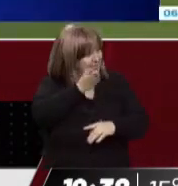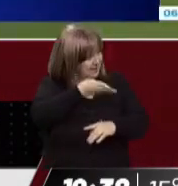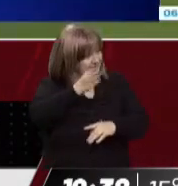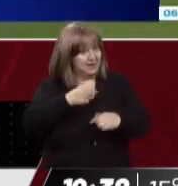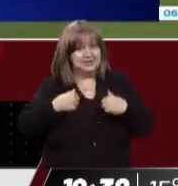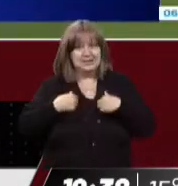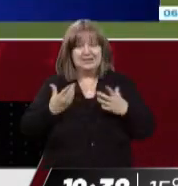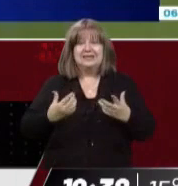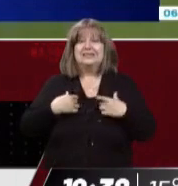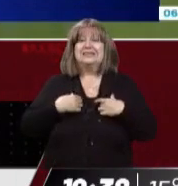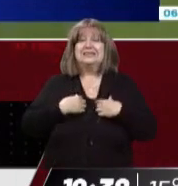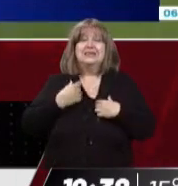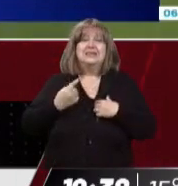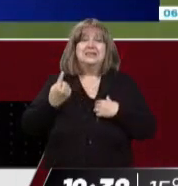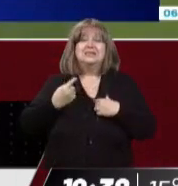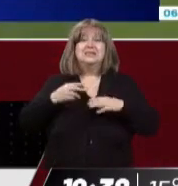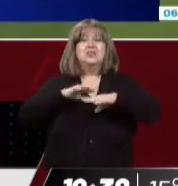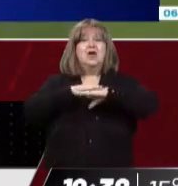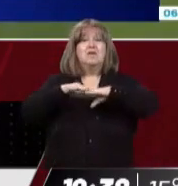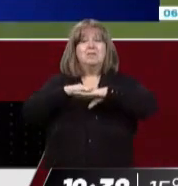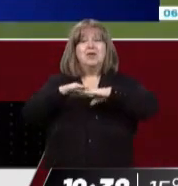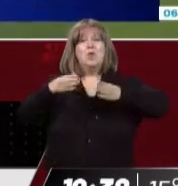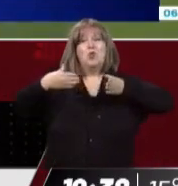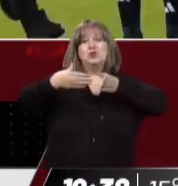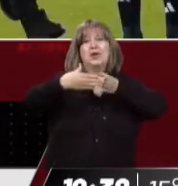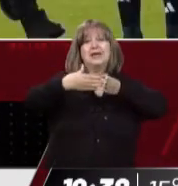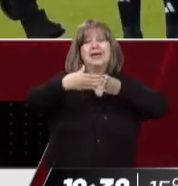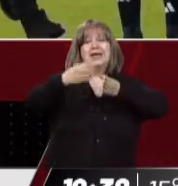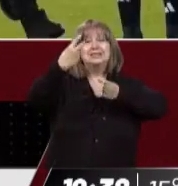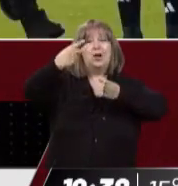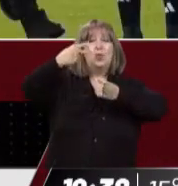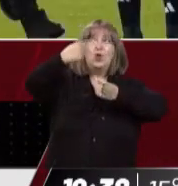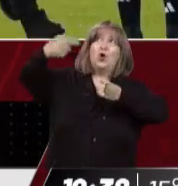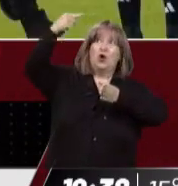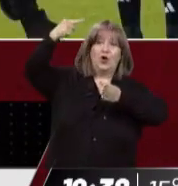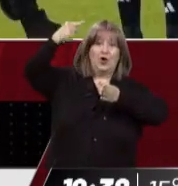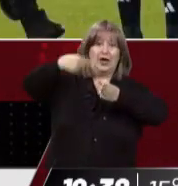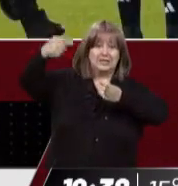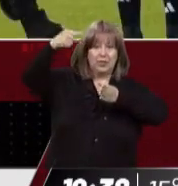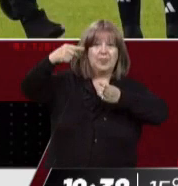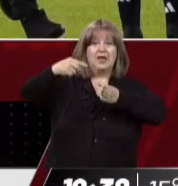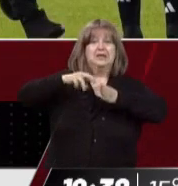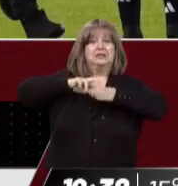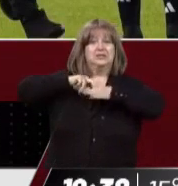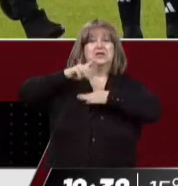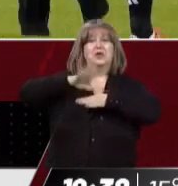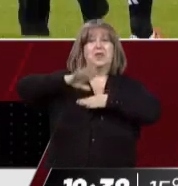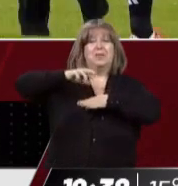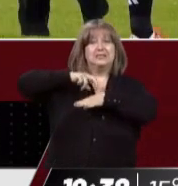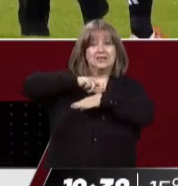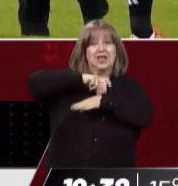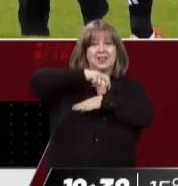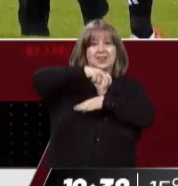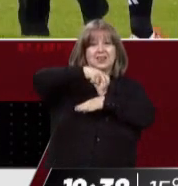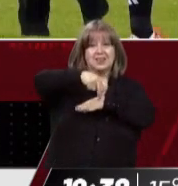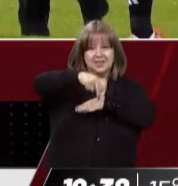Y bueno, yo estaba en la parte del córner, pero yo estaba en el segundo piso. Ajá. Claro. Entonces yo bajé la escalera y estuve